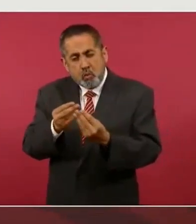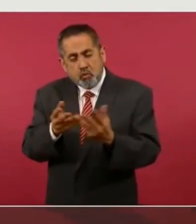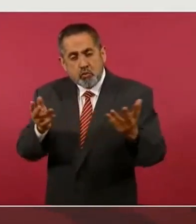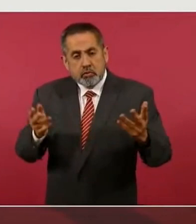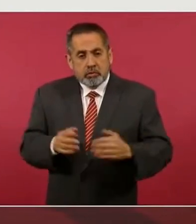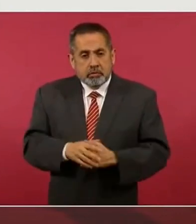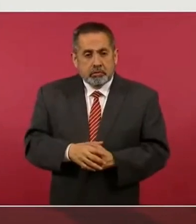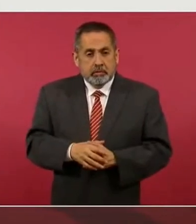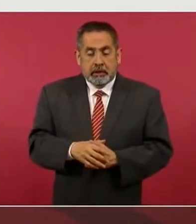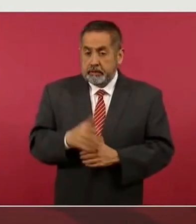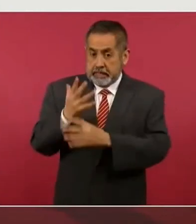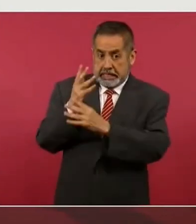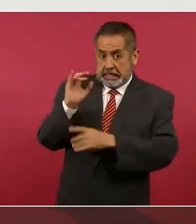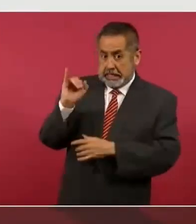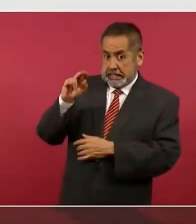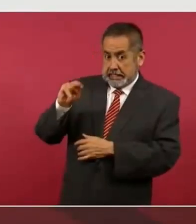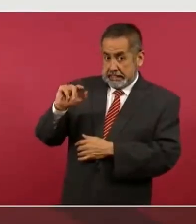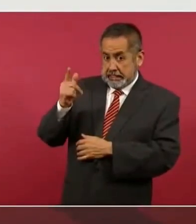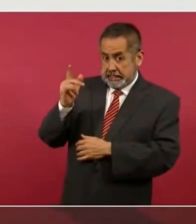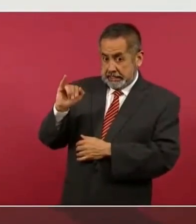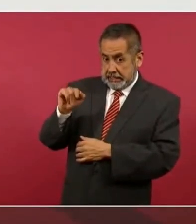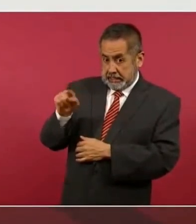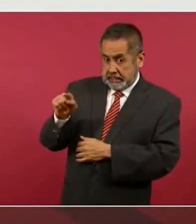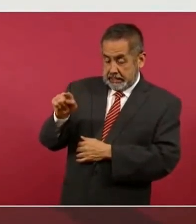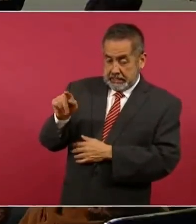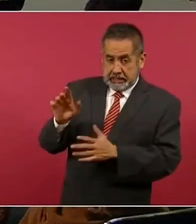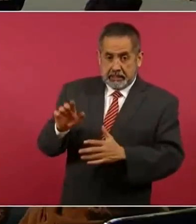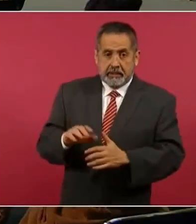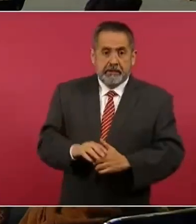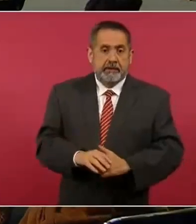Es INEGI la información.